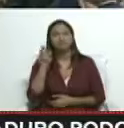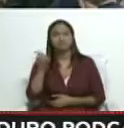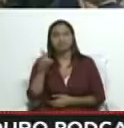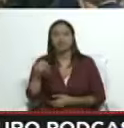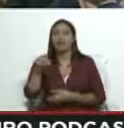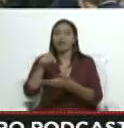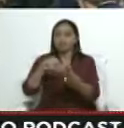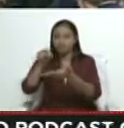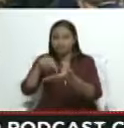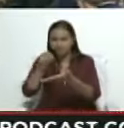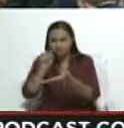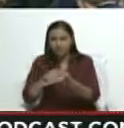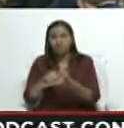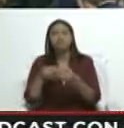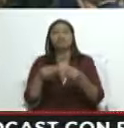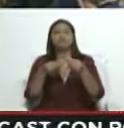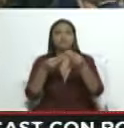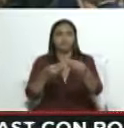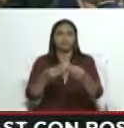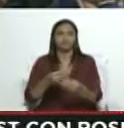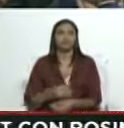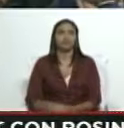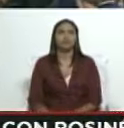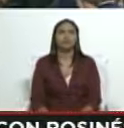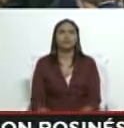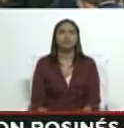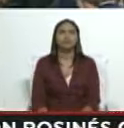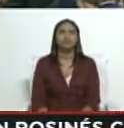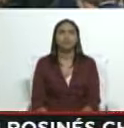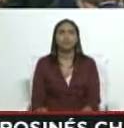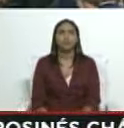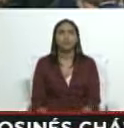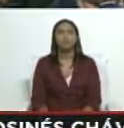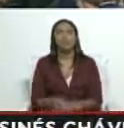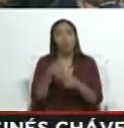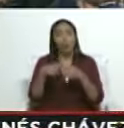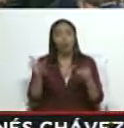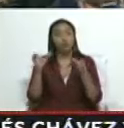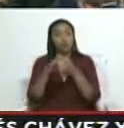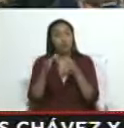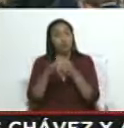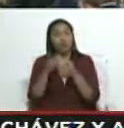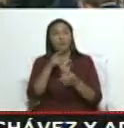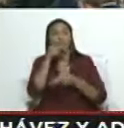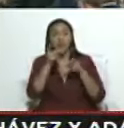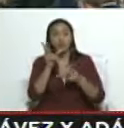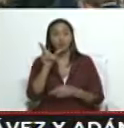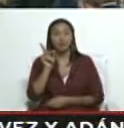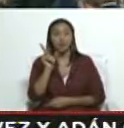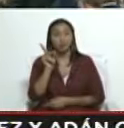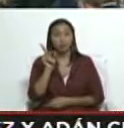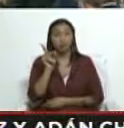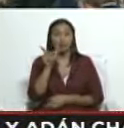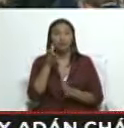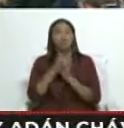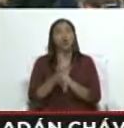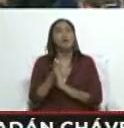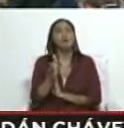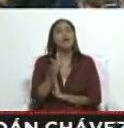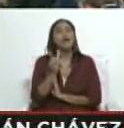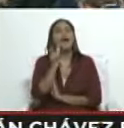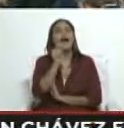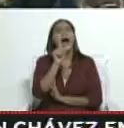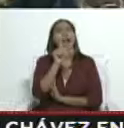postulación. Con fines políticos primaria, Alianza Política, Asamblea, Renovación y Esperanza,